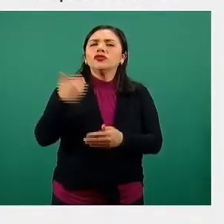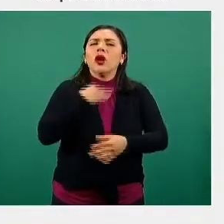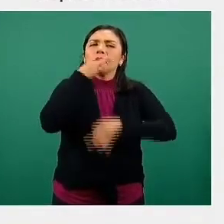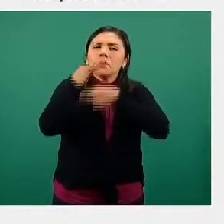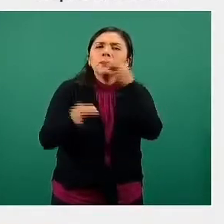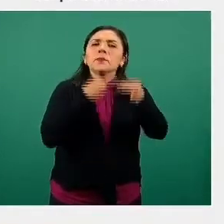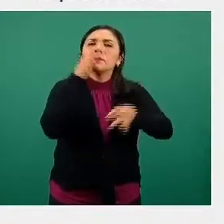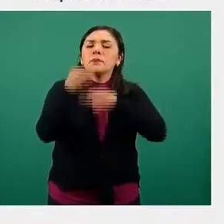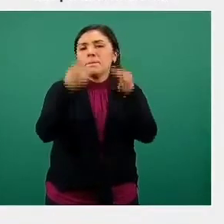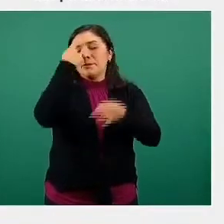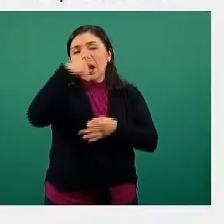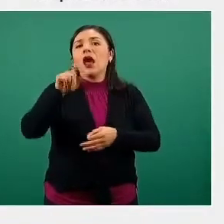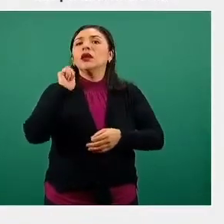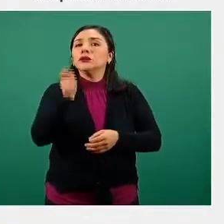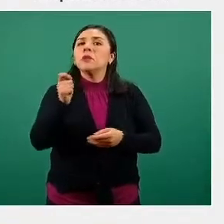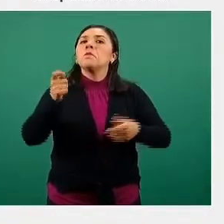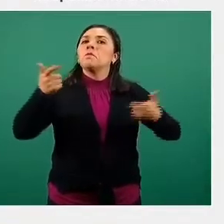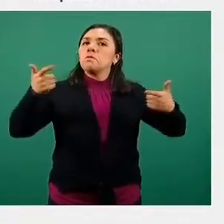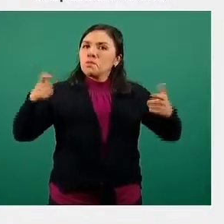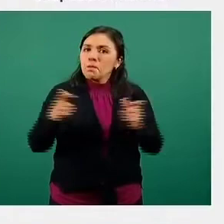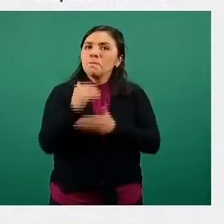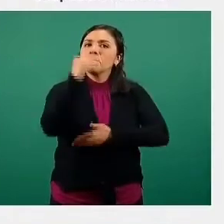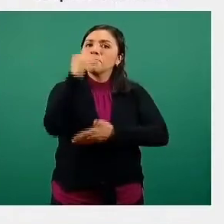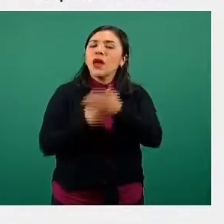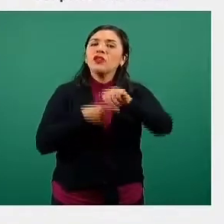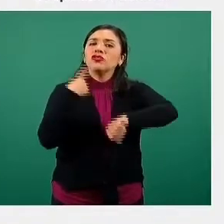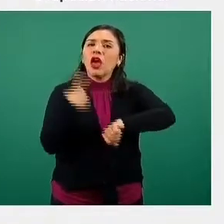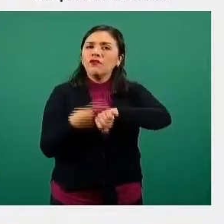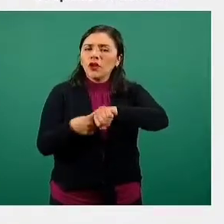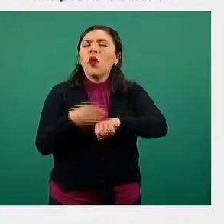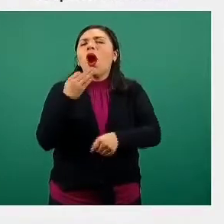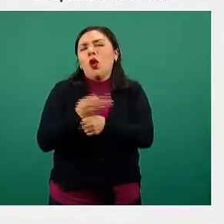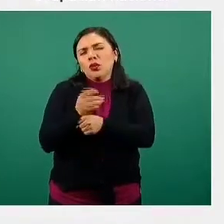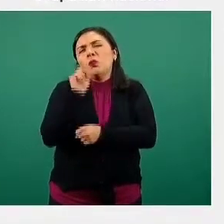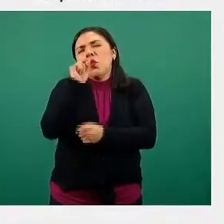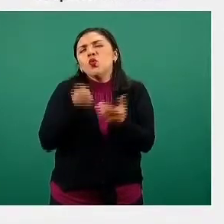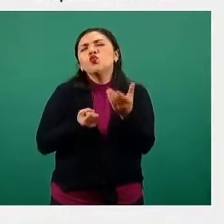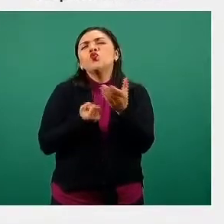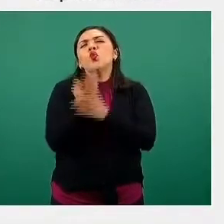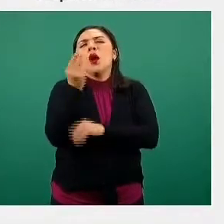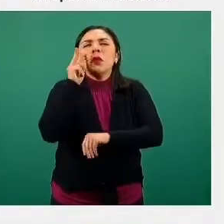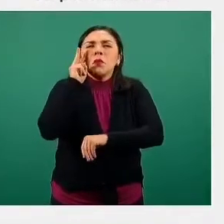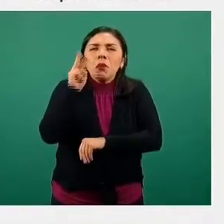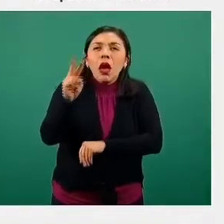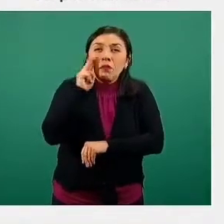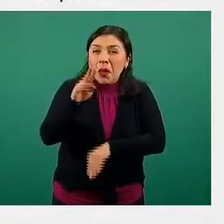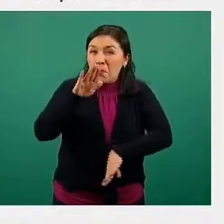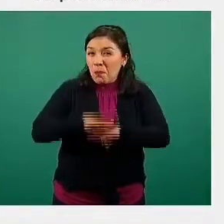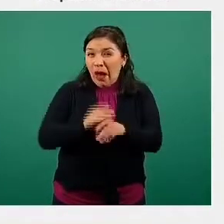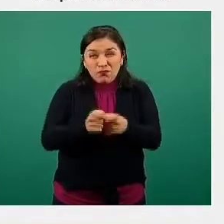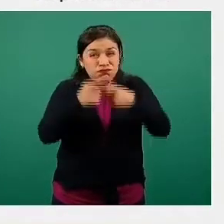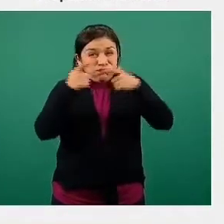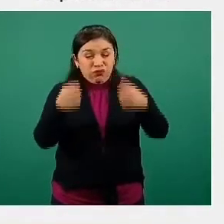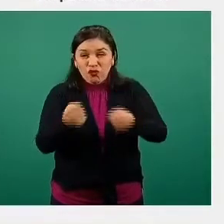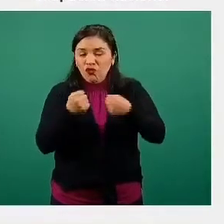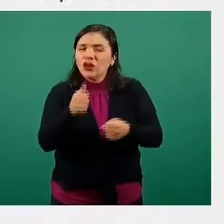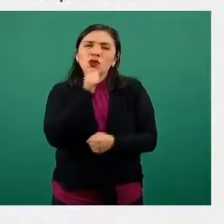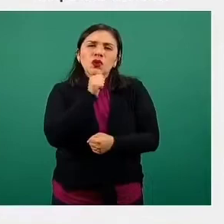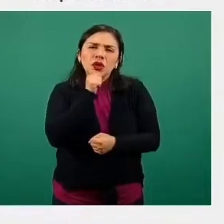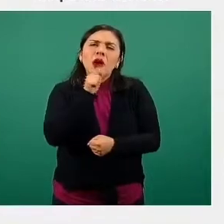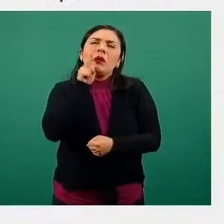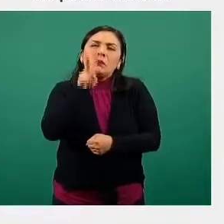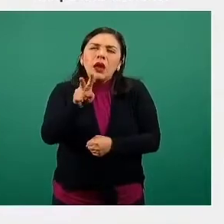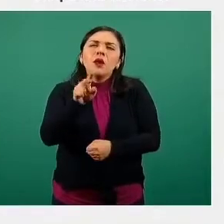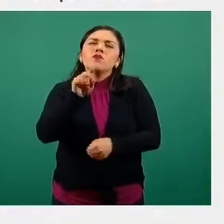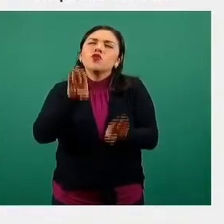de esta disminución, todavía inicial, todavía no importante o de gran magnitud, pero sí al